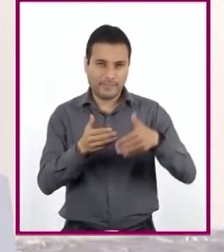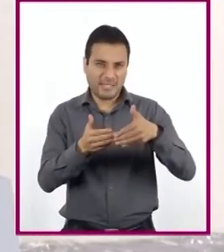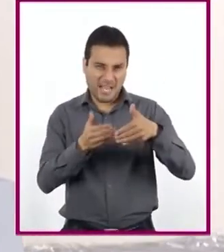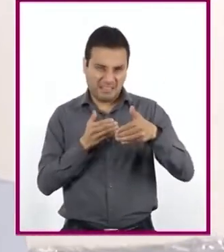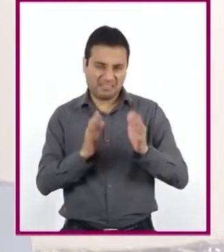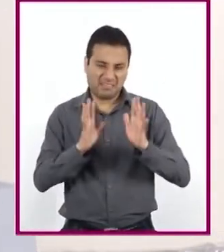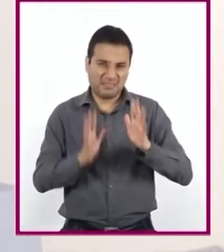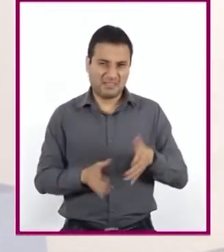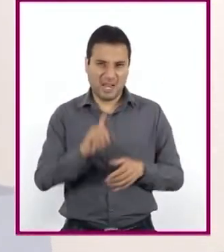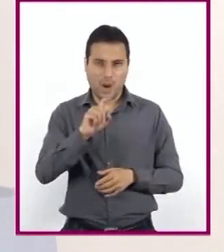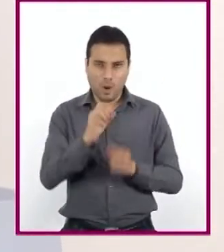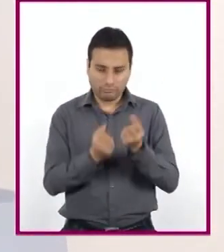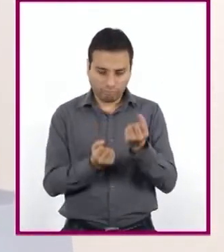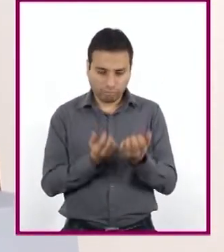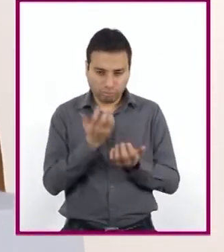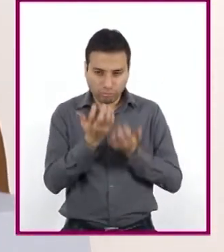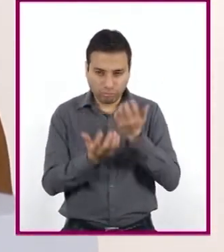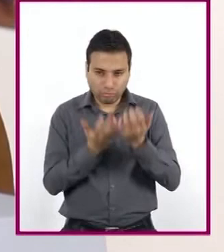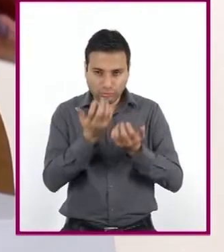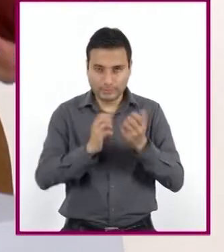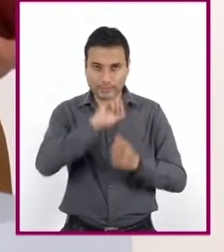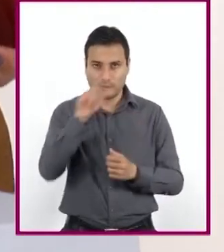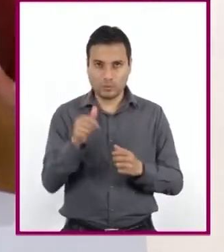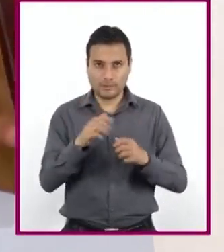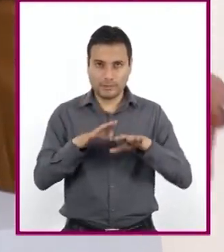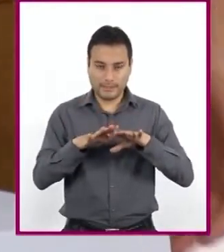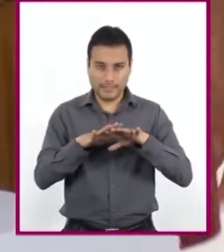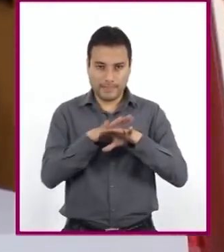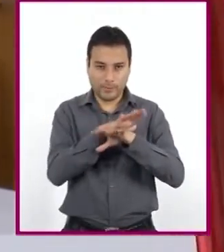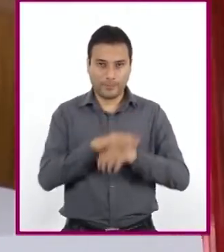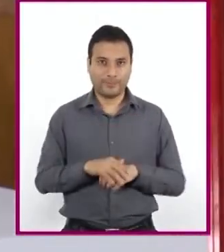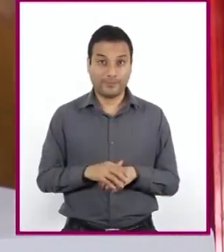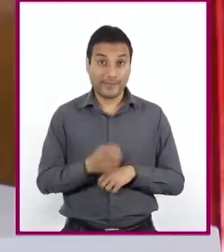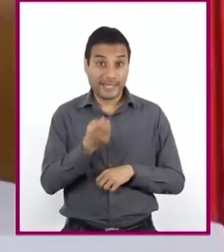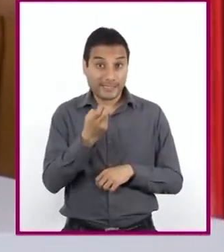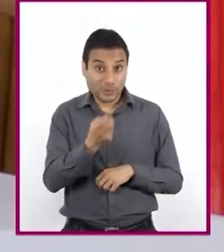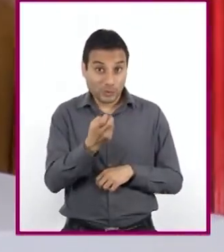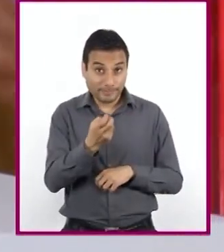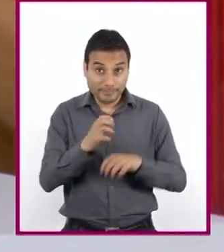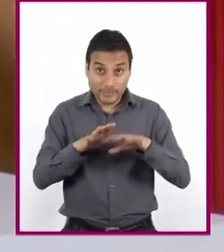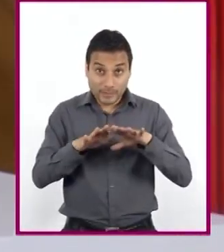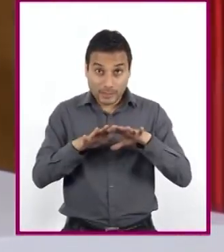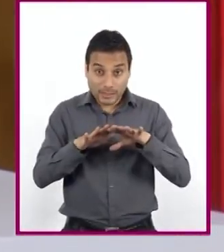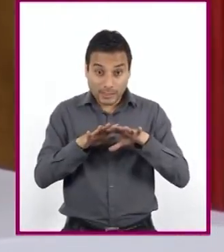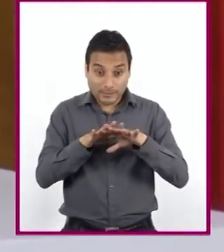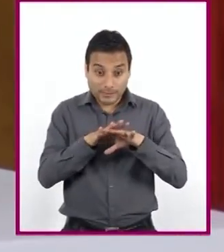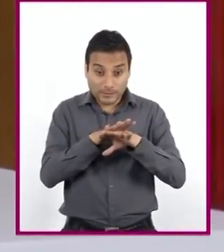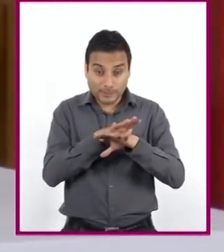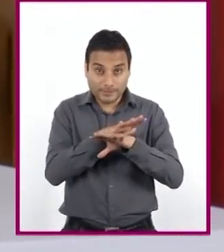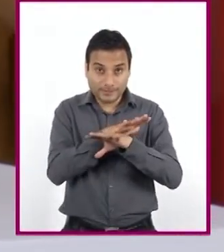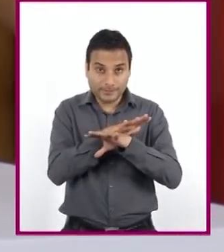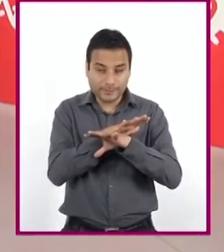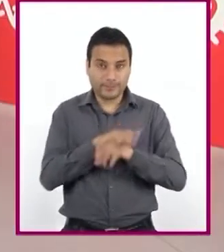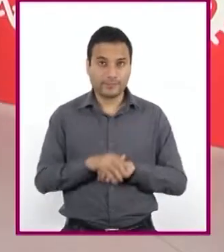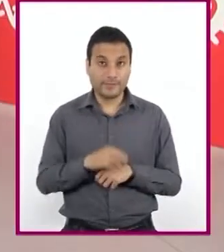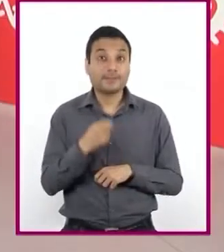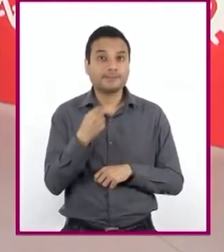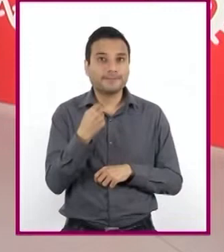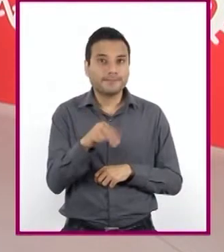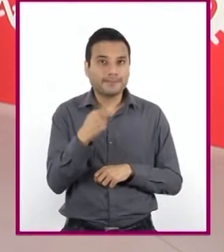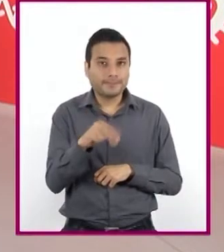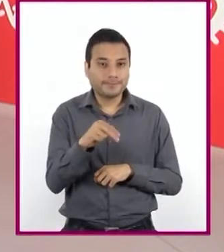agua para que vean el cambio de estado. A este paso del ciclo del agua o ciclo hidrológico se le